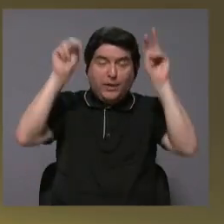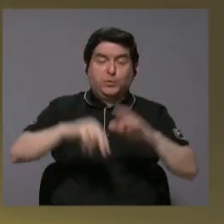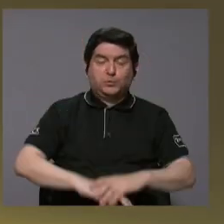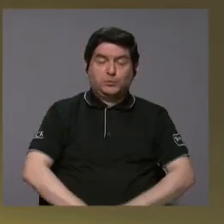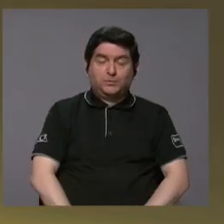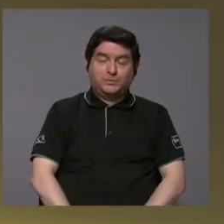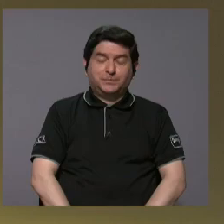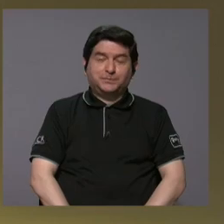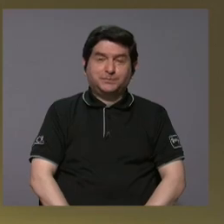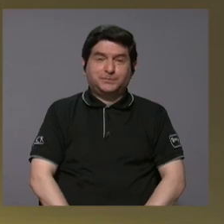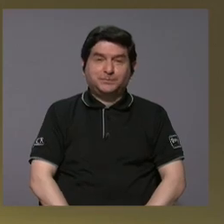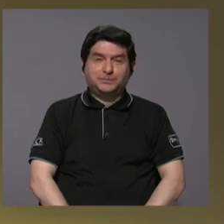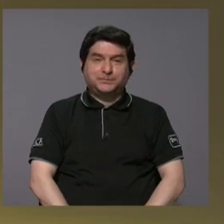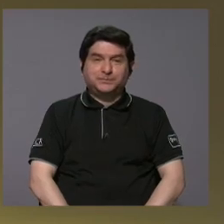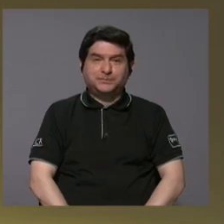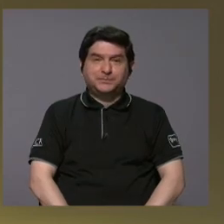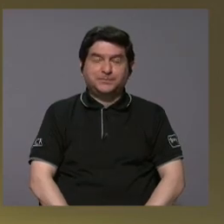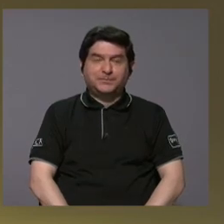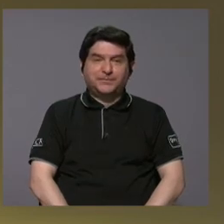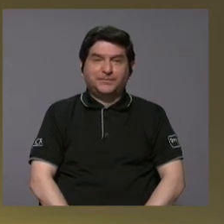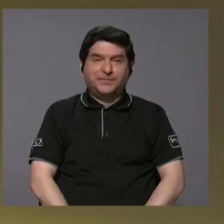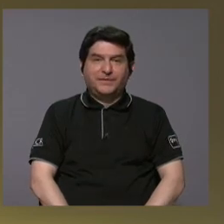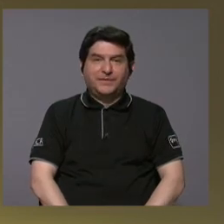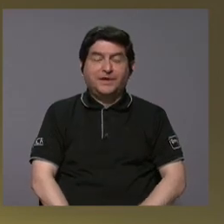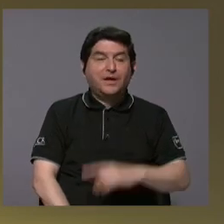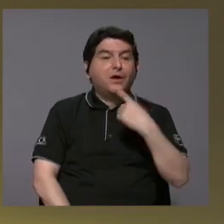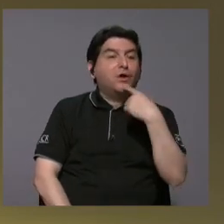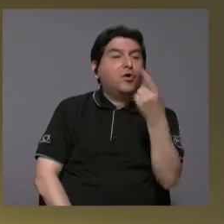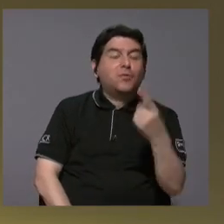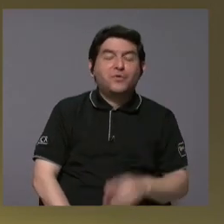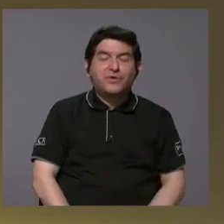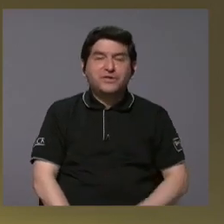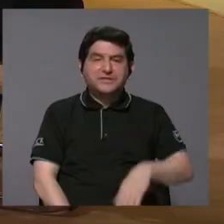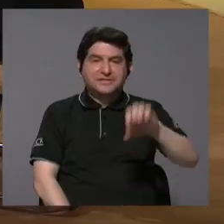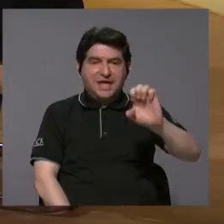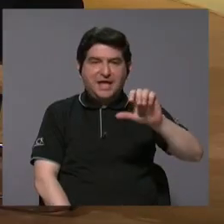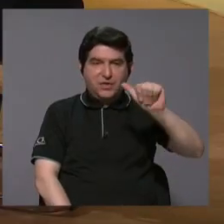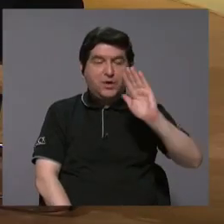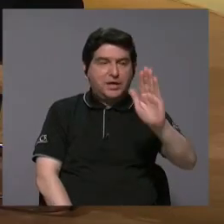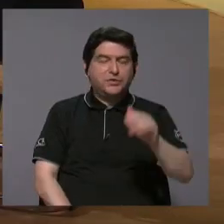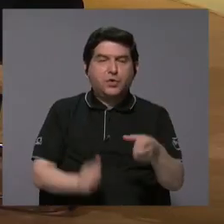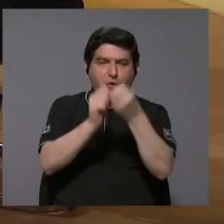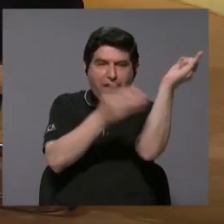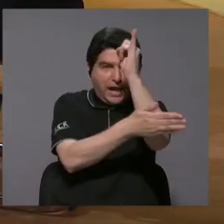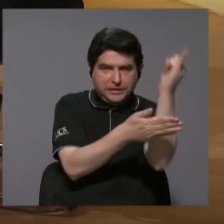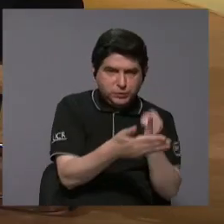porque como don Eduardo lo constata en sus mapas, hay